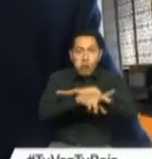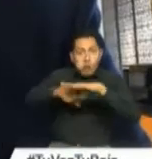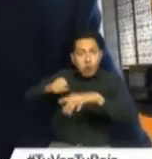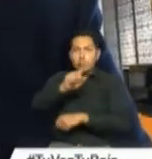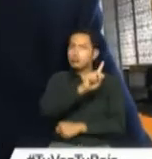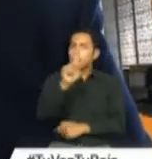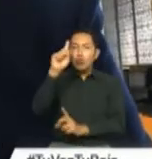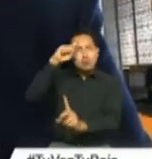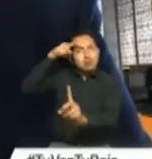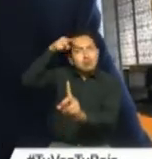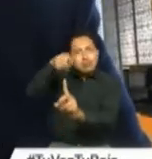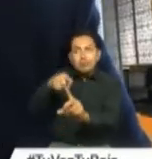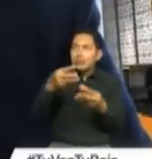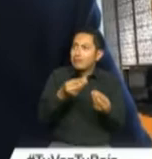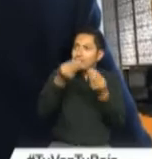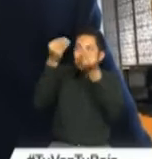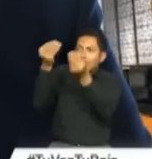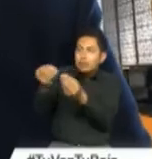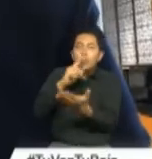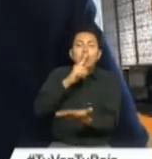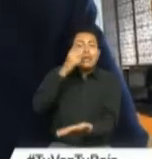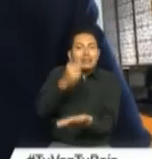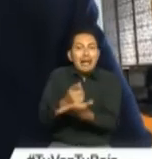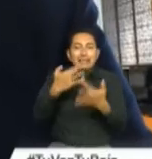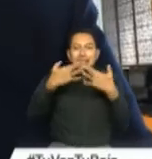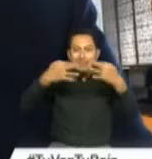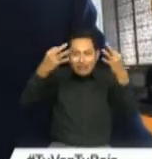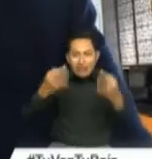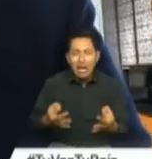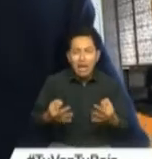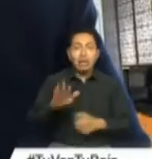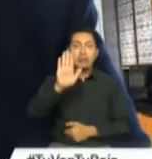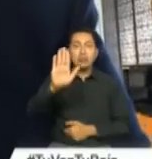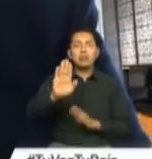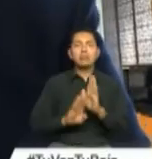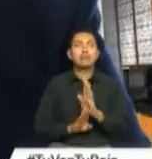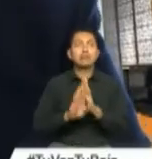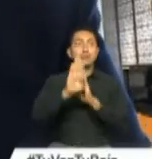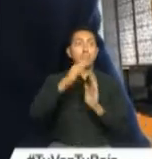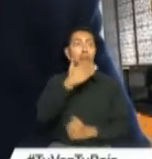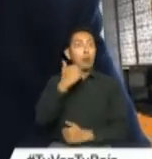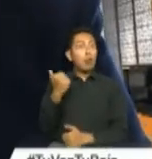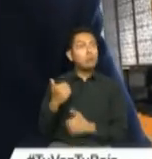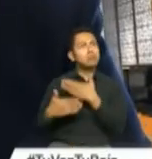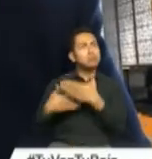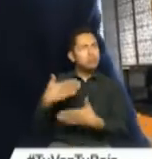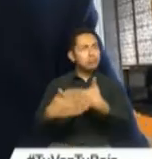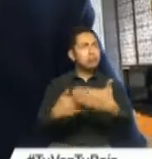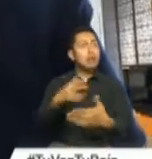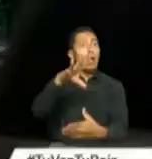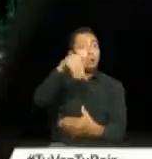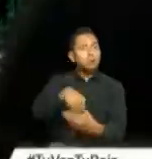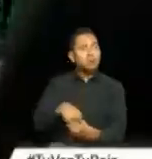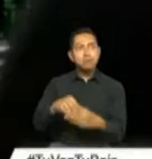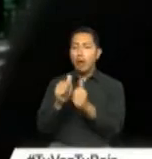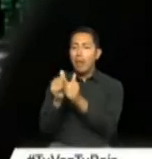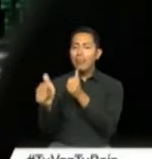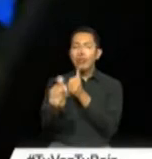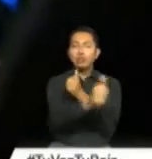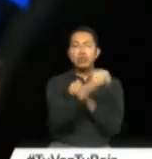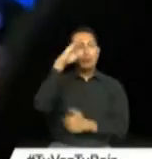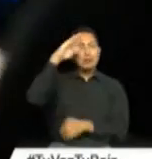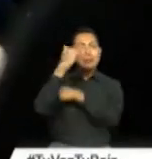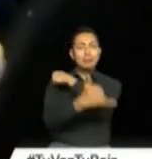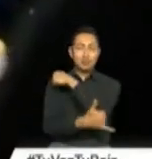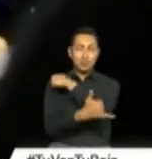objetiva, 100% creíble, es lo que nos va a ayudar a mejorar procesos internos de cada una de las policías. A decir de